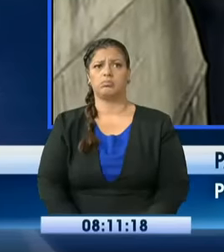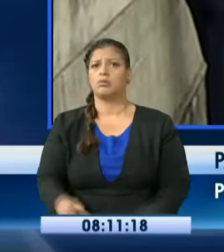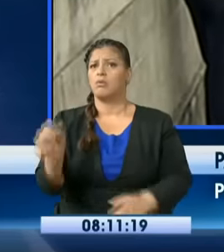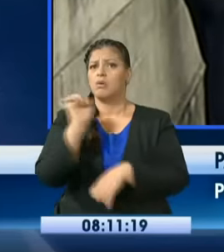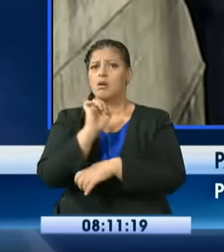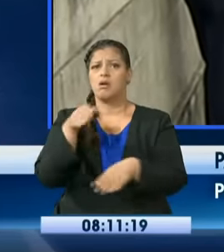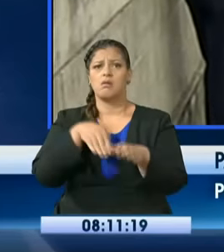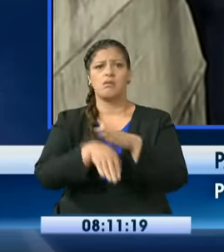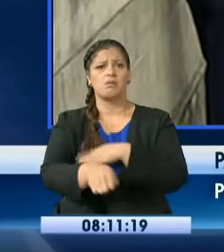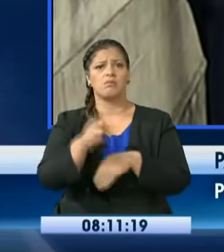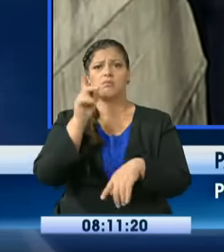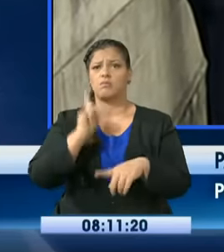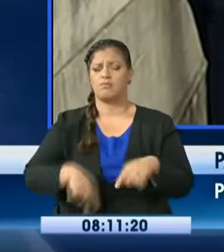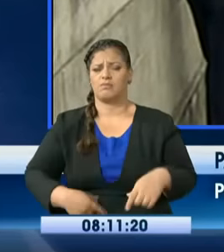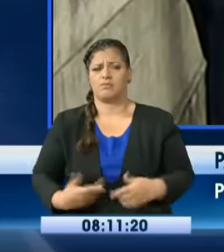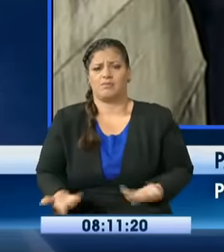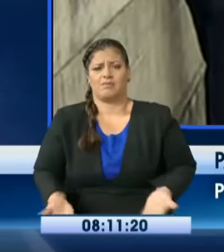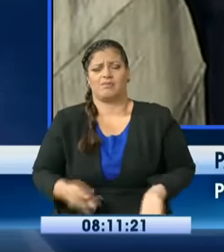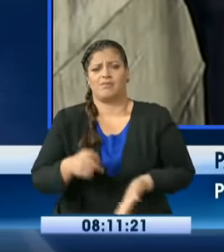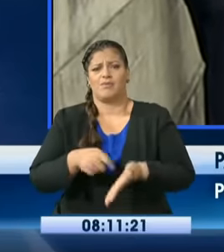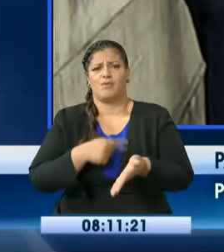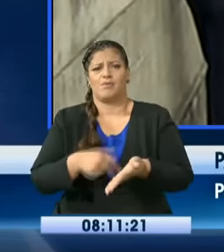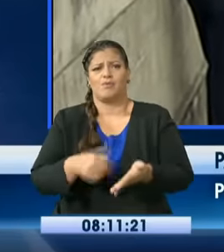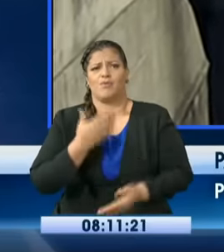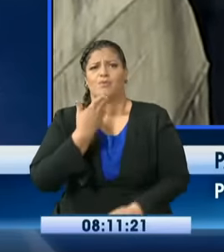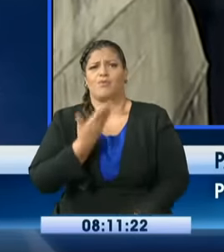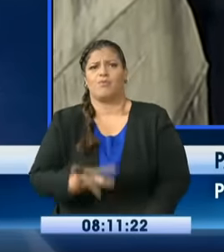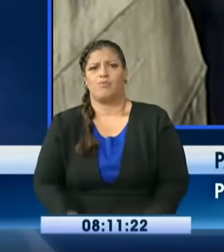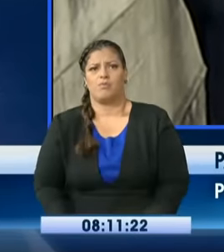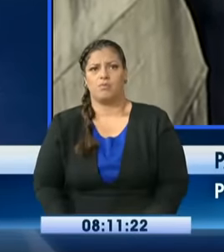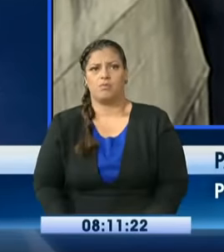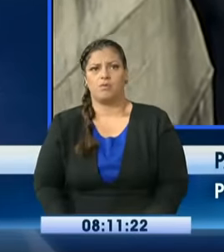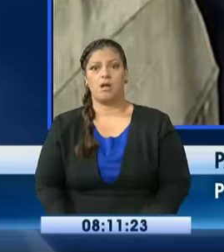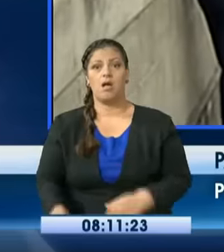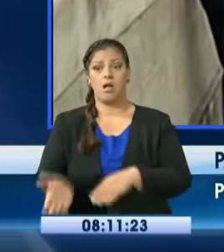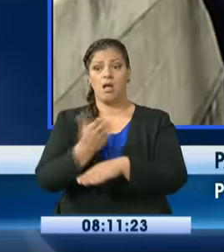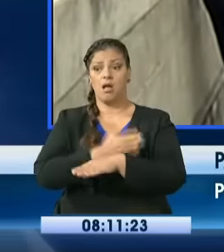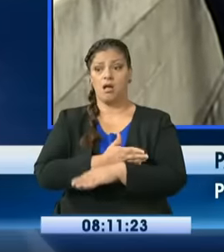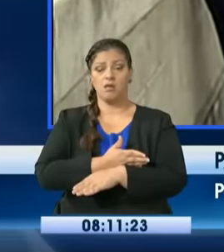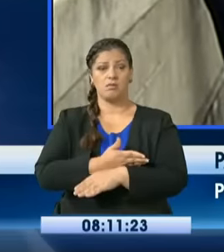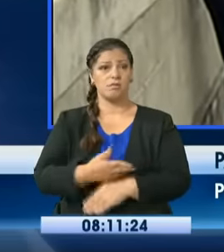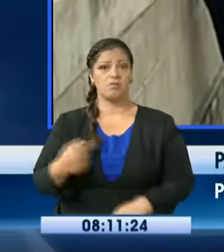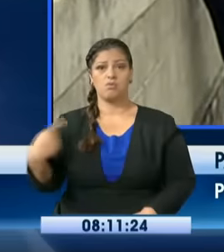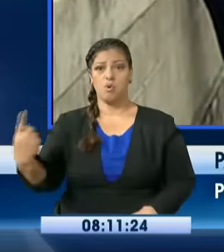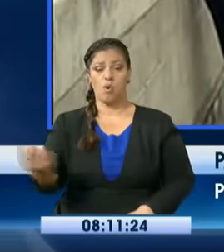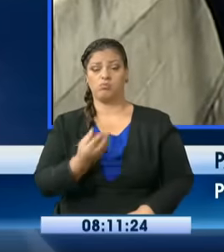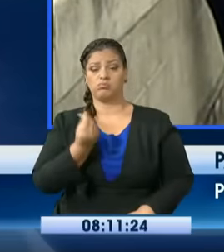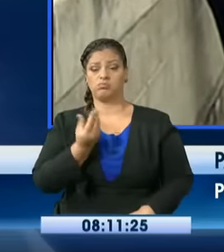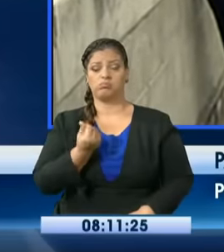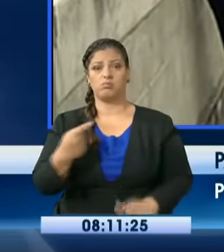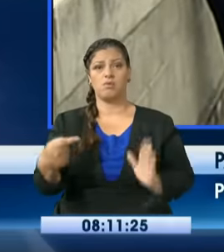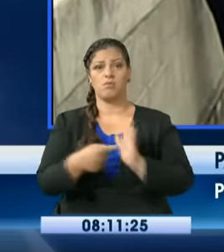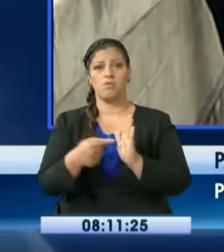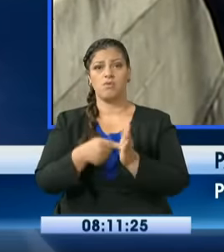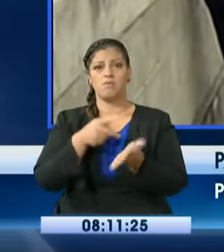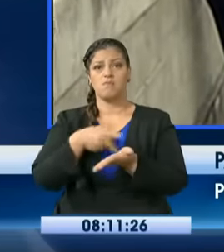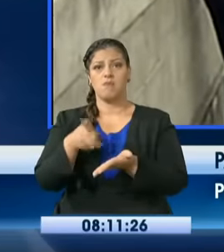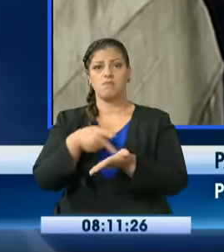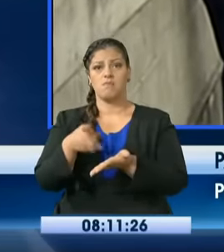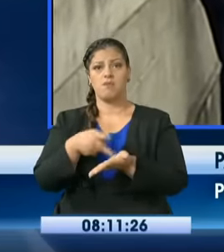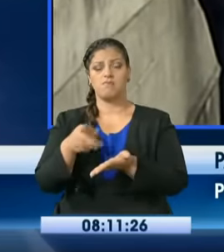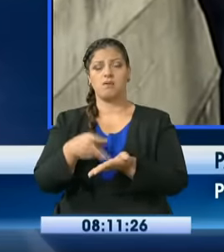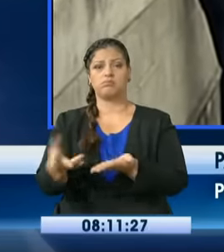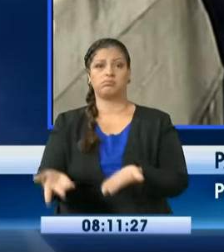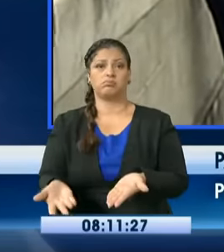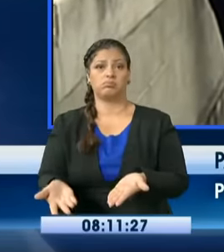niños adecuadamente. Y es plata de nosotros, no solo de los señores que están ahí viviendo. Por lo tanto,